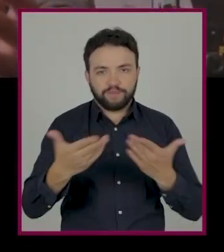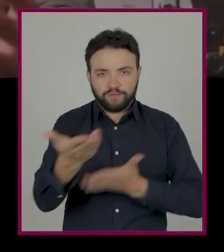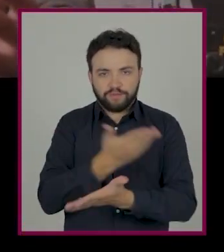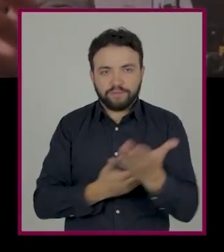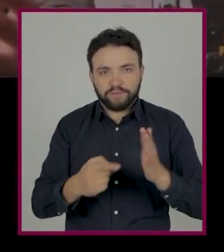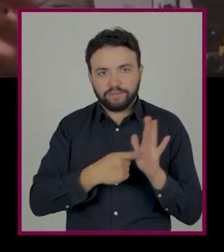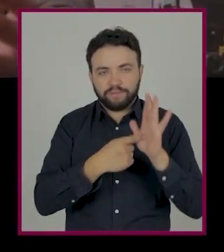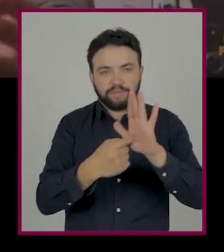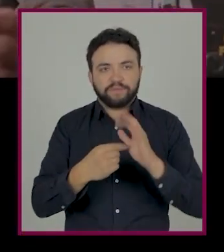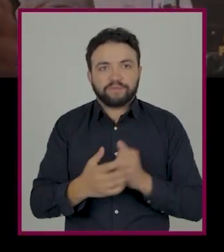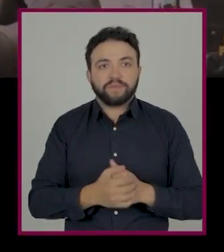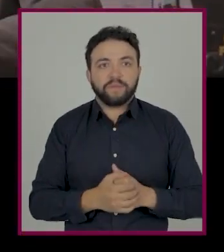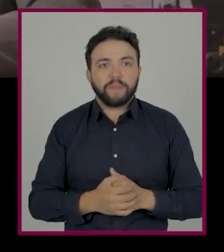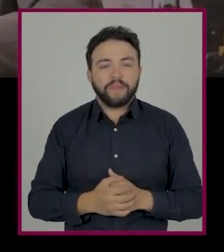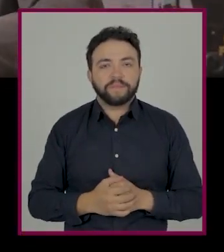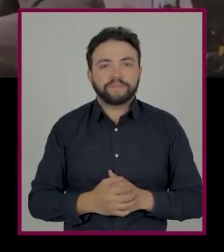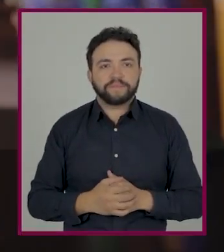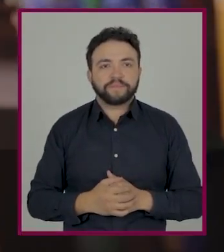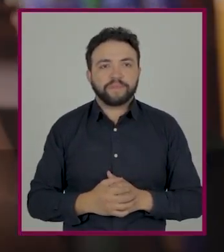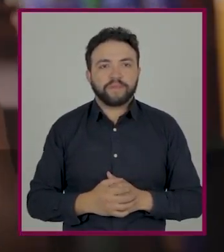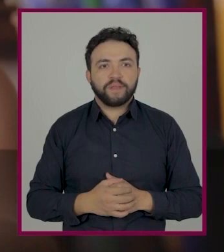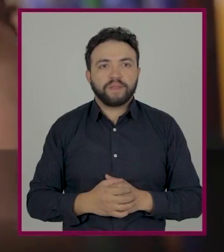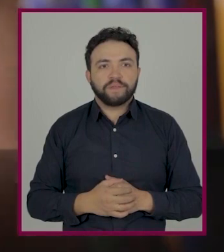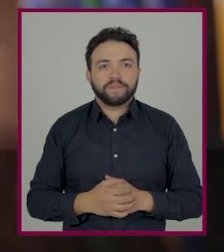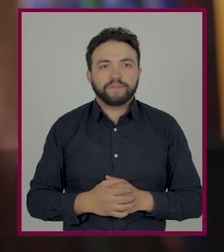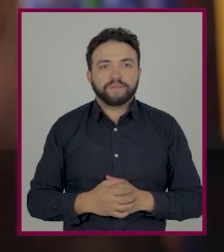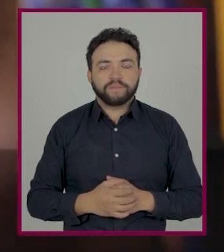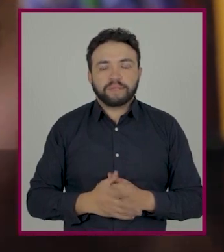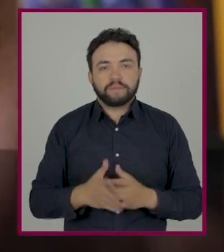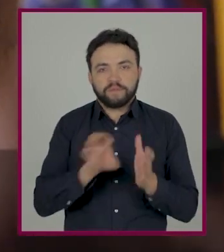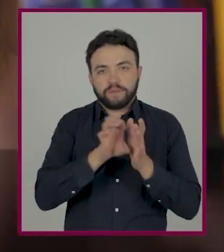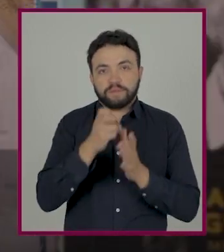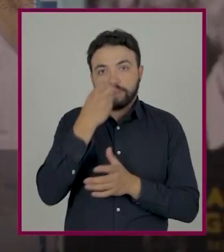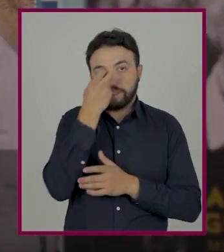gusta. No estaba preparada, pero déjate comparto.